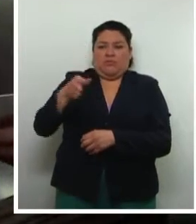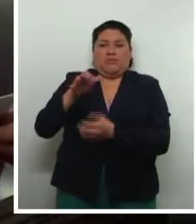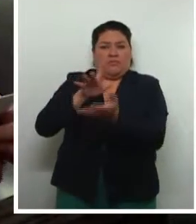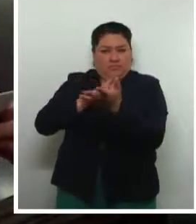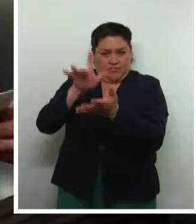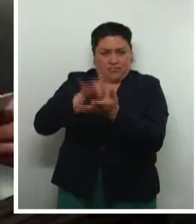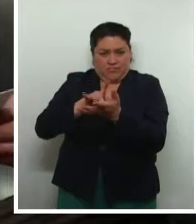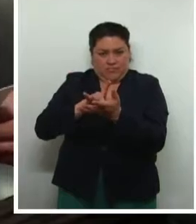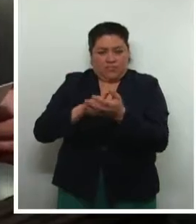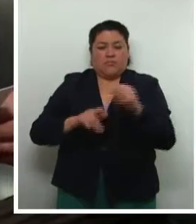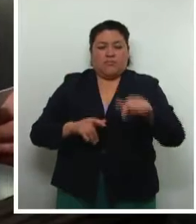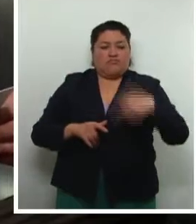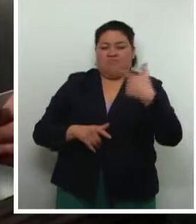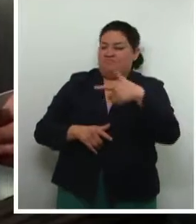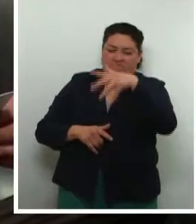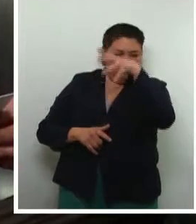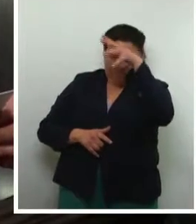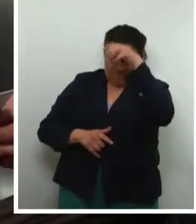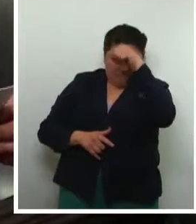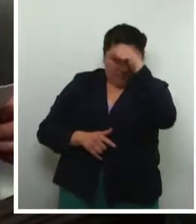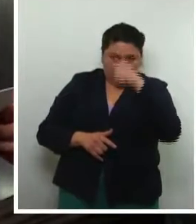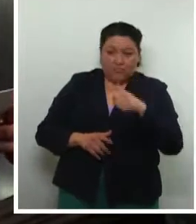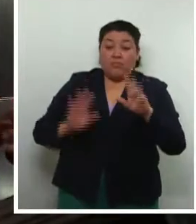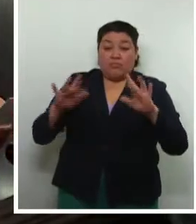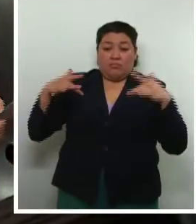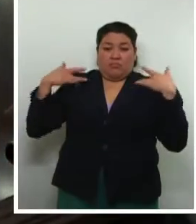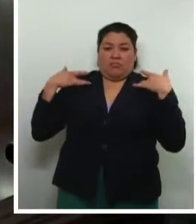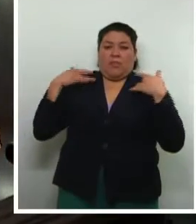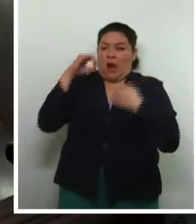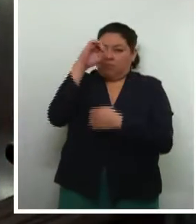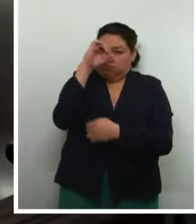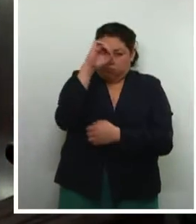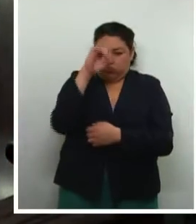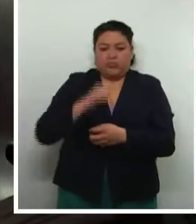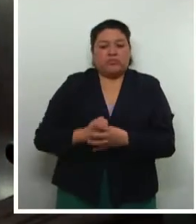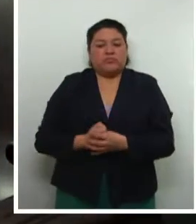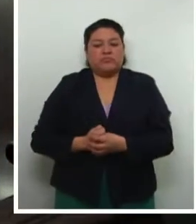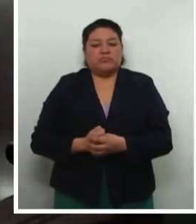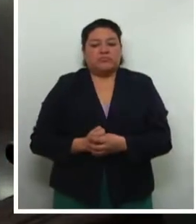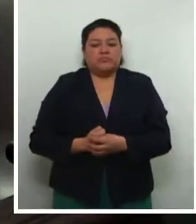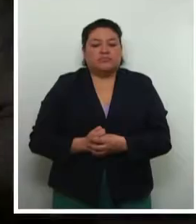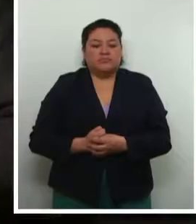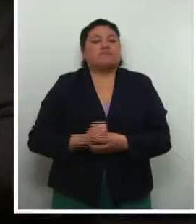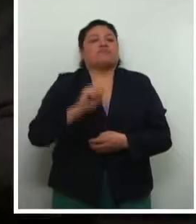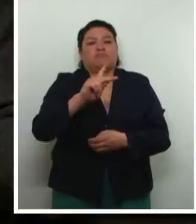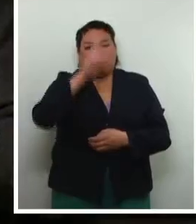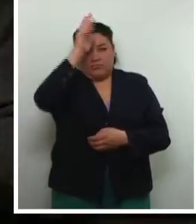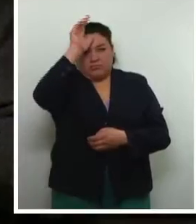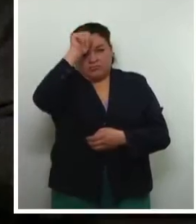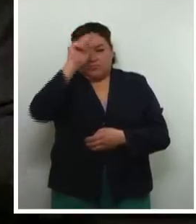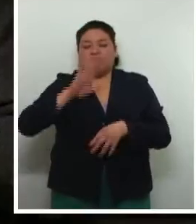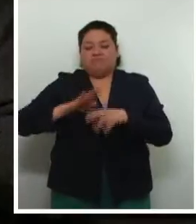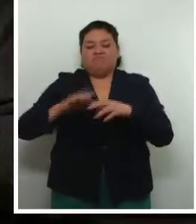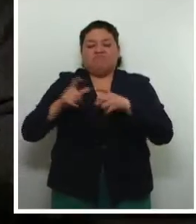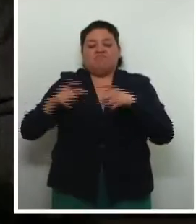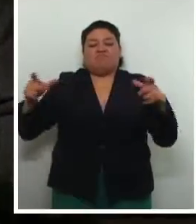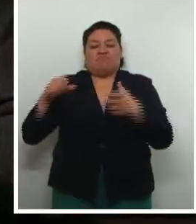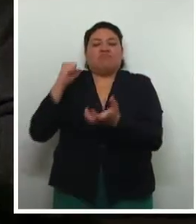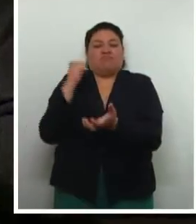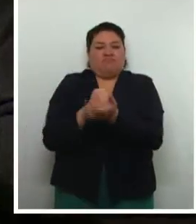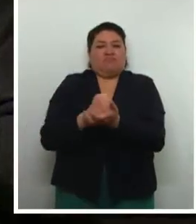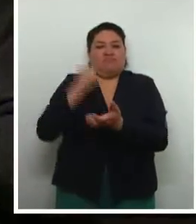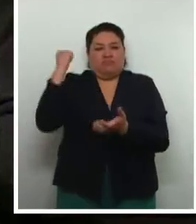favor, 12 en contra y 0 abstenciones. Por lo tanto, tiene mayoría